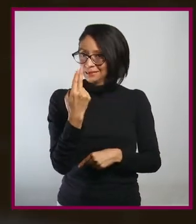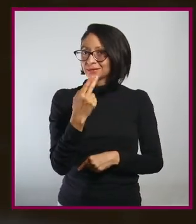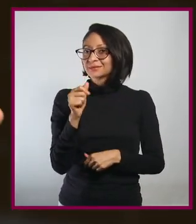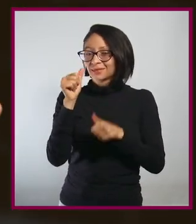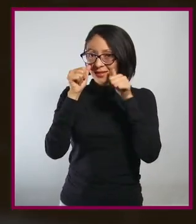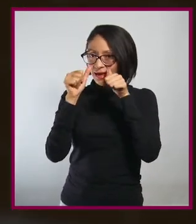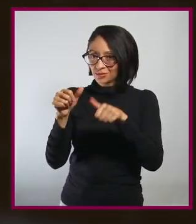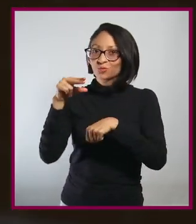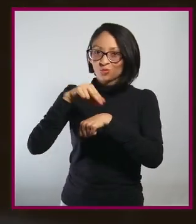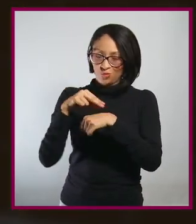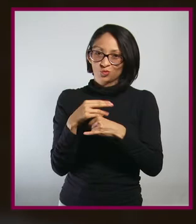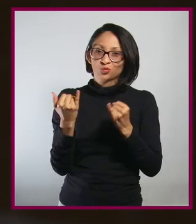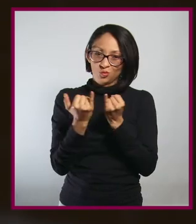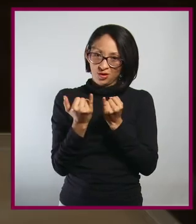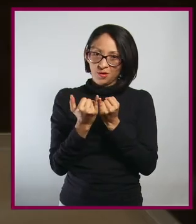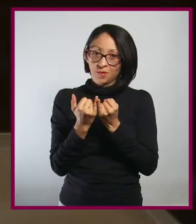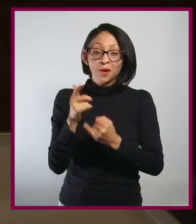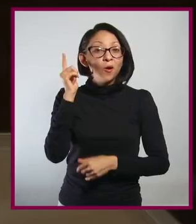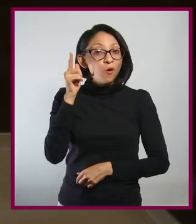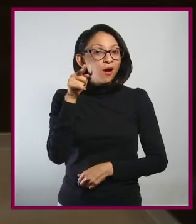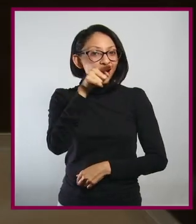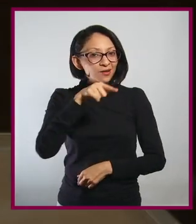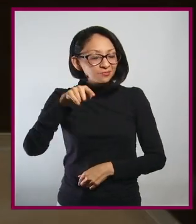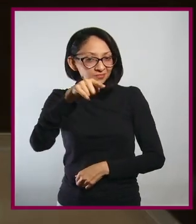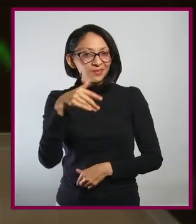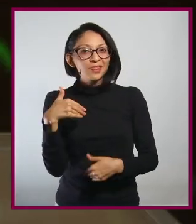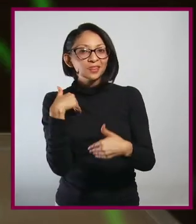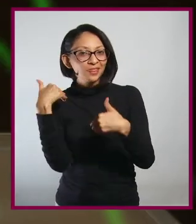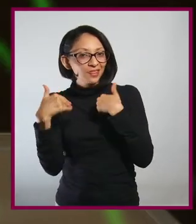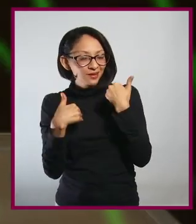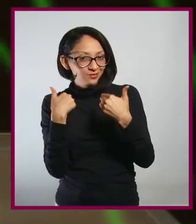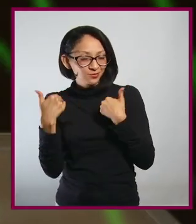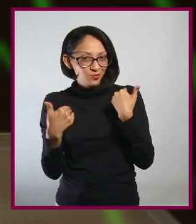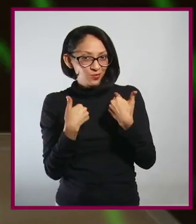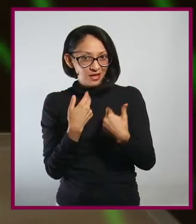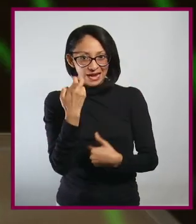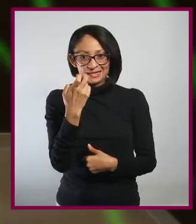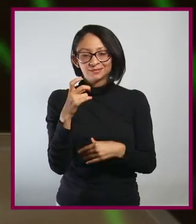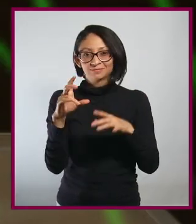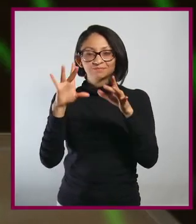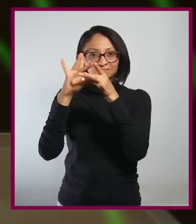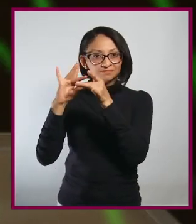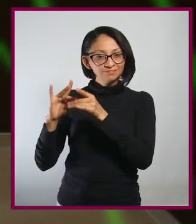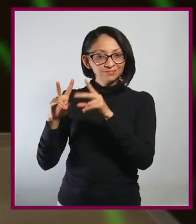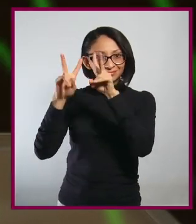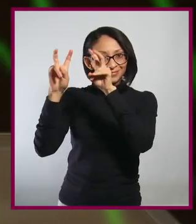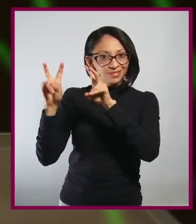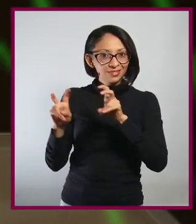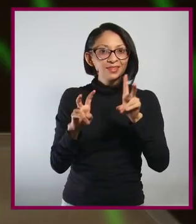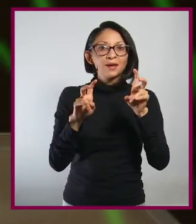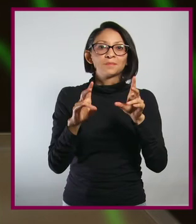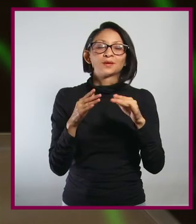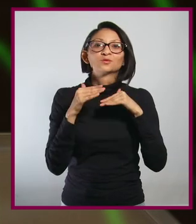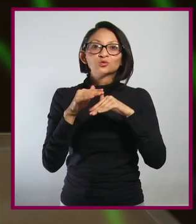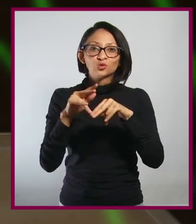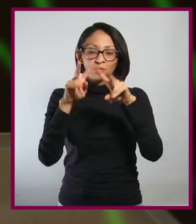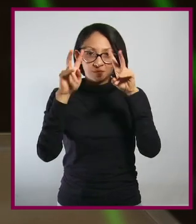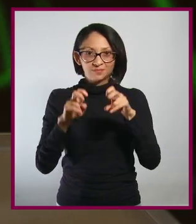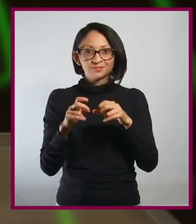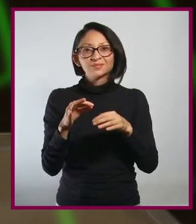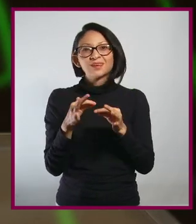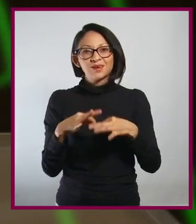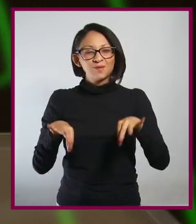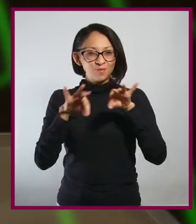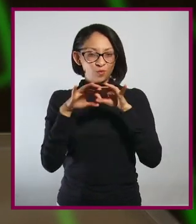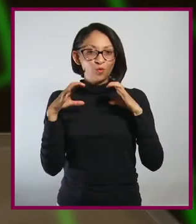y no es suficiente para el diagnóstico. Esperamos que hayas disfrutado tanto como nosotros este repaso acerca de